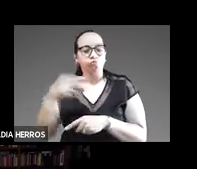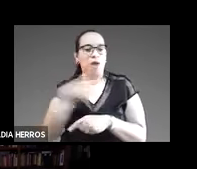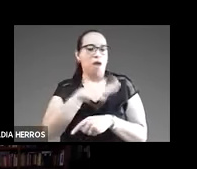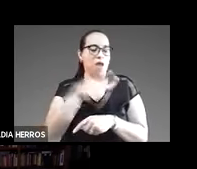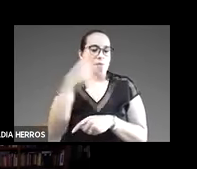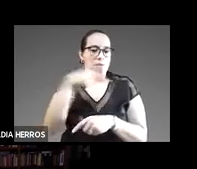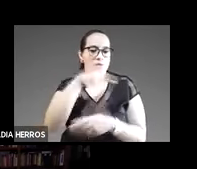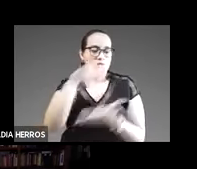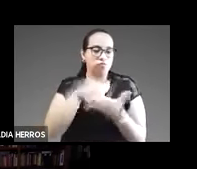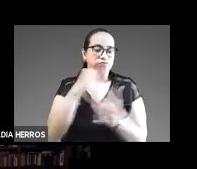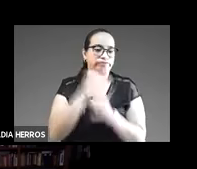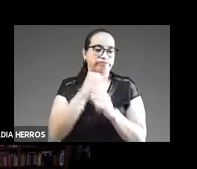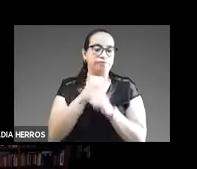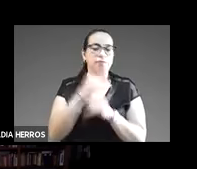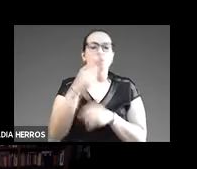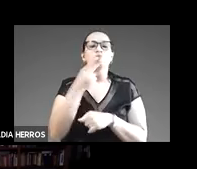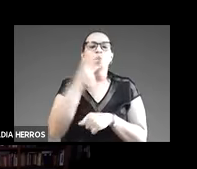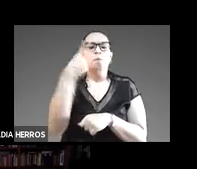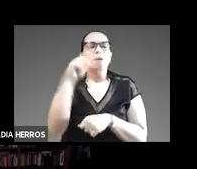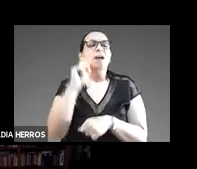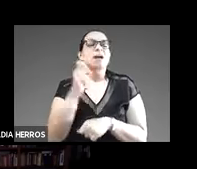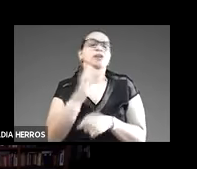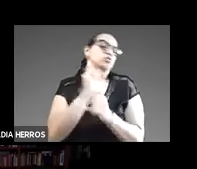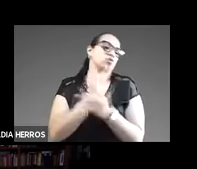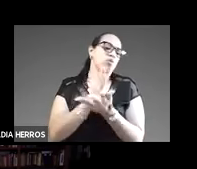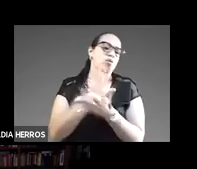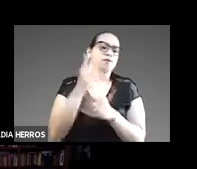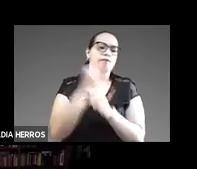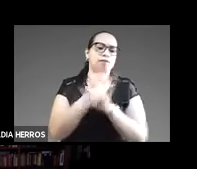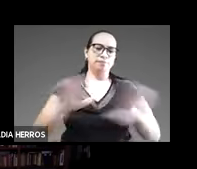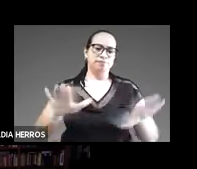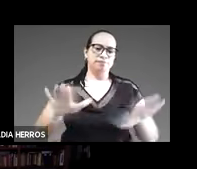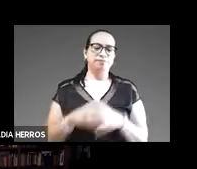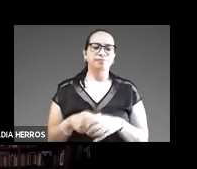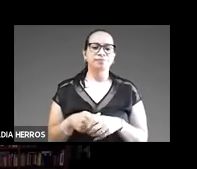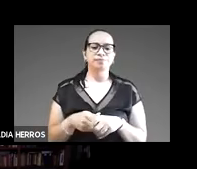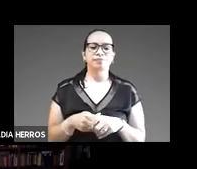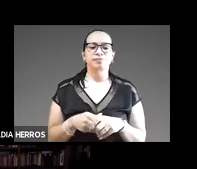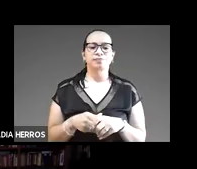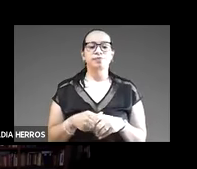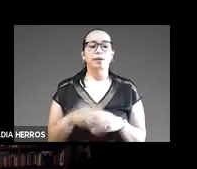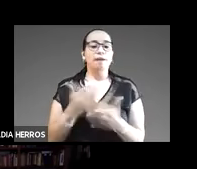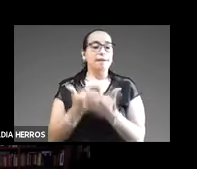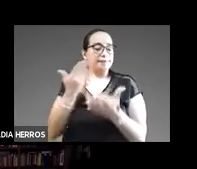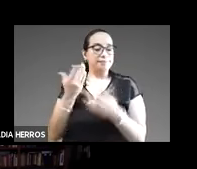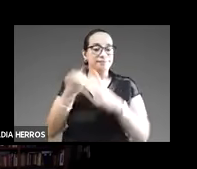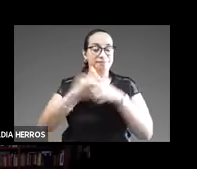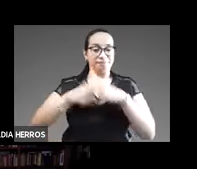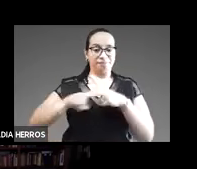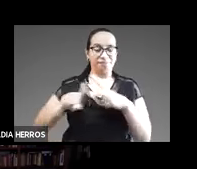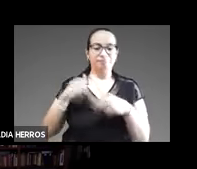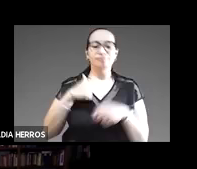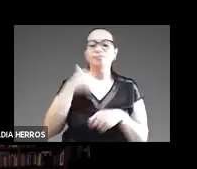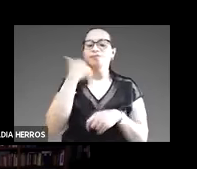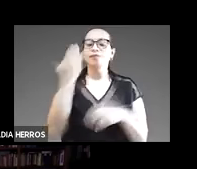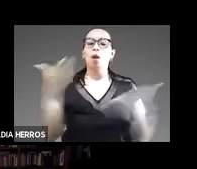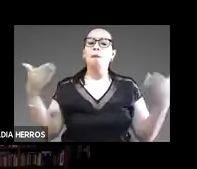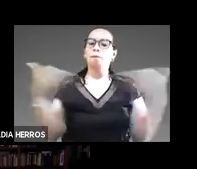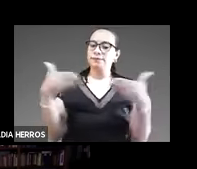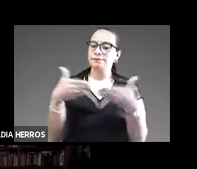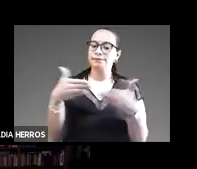virtual, los cuales serán utilizados con fines informativos. Antes de dar inicio formalmente a la sesión, me gustaría